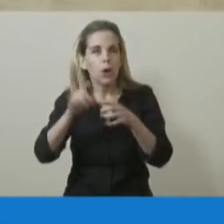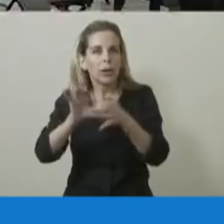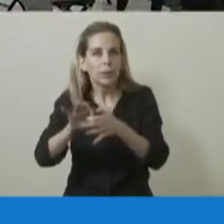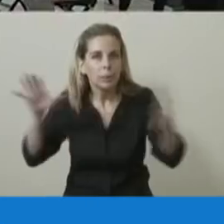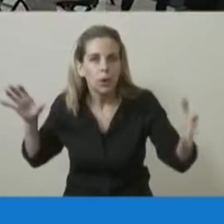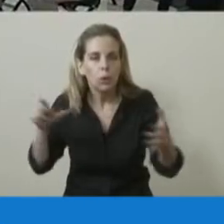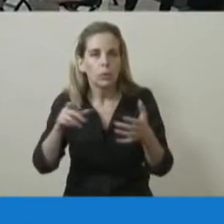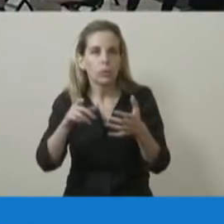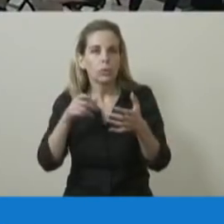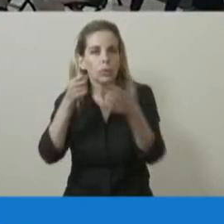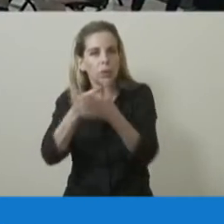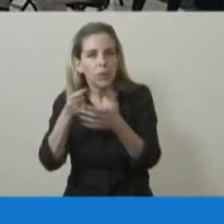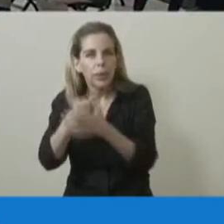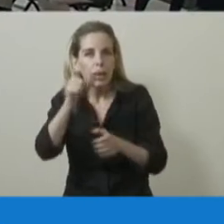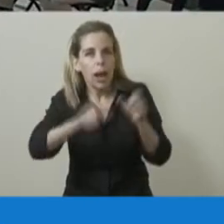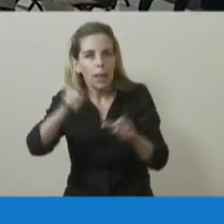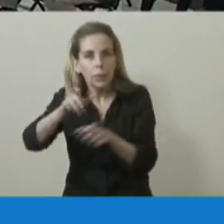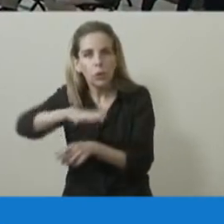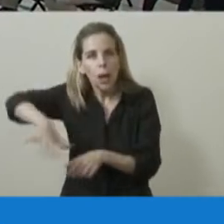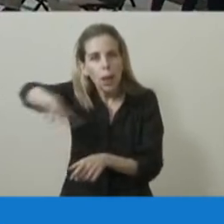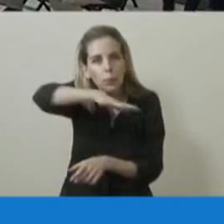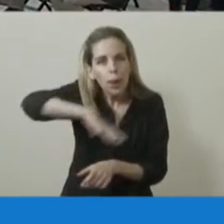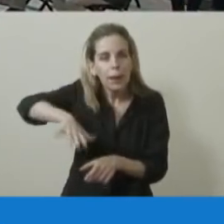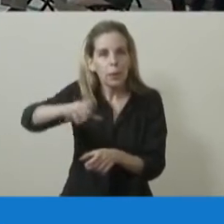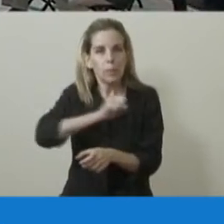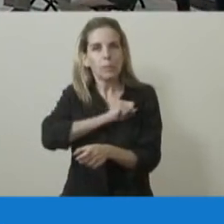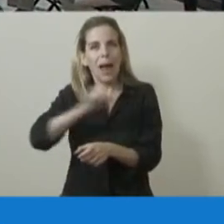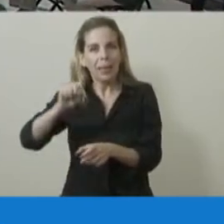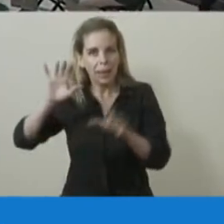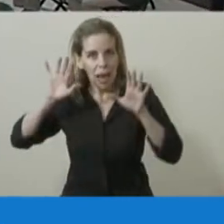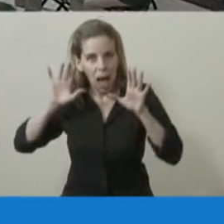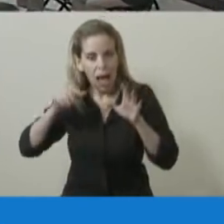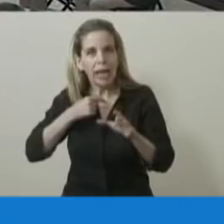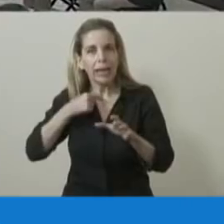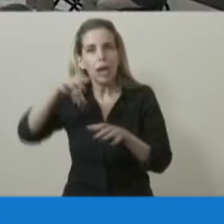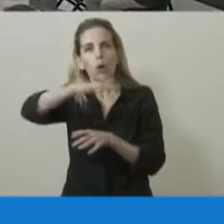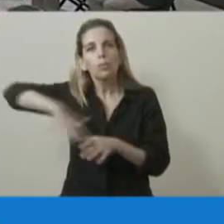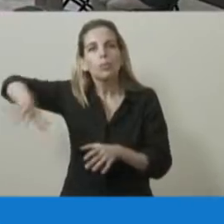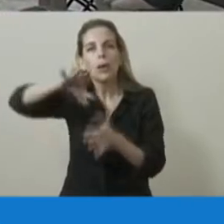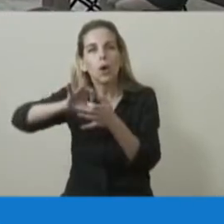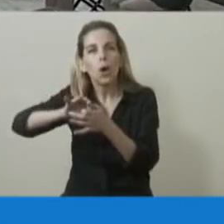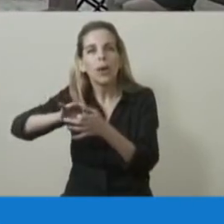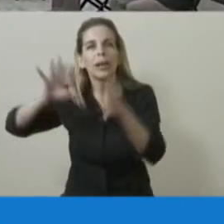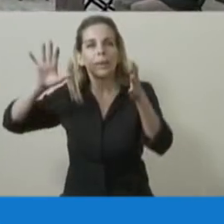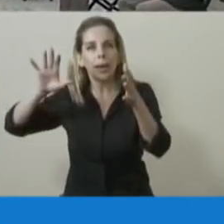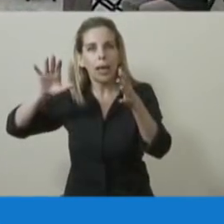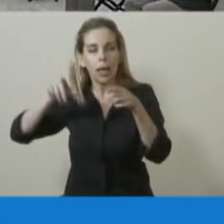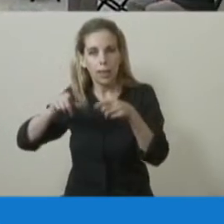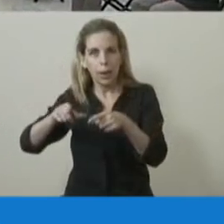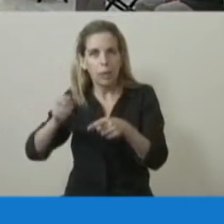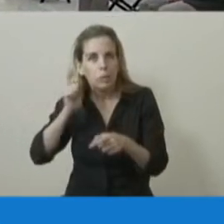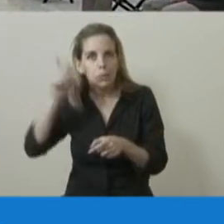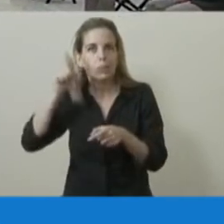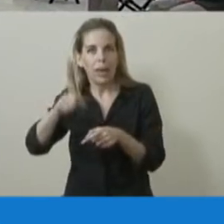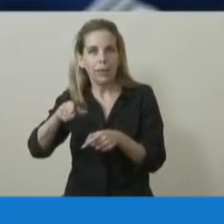libre, con hombres libres, dejar de ser colonia. Y la verdad, para hacerlo tuvo que